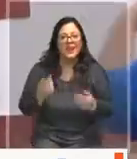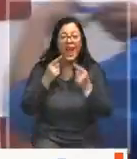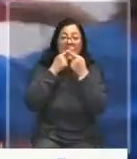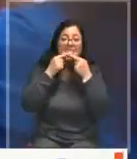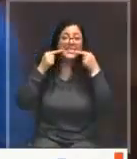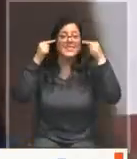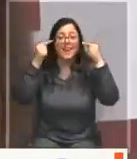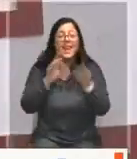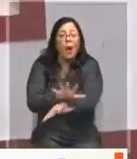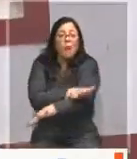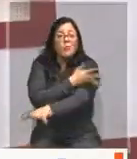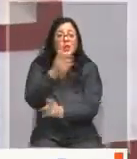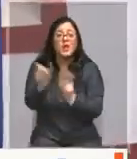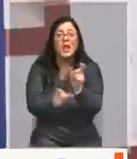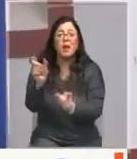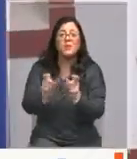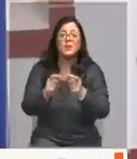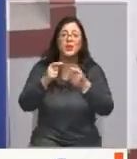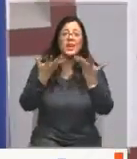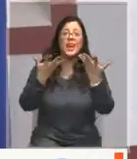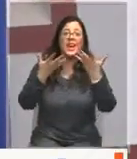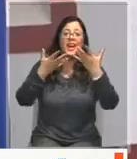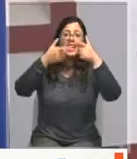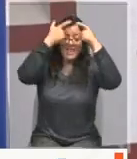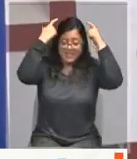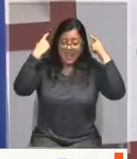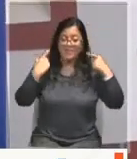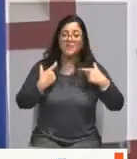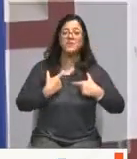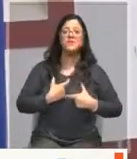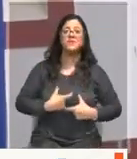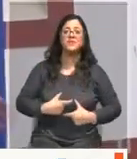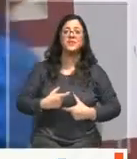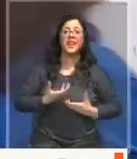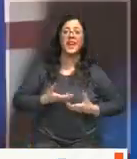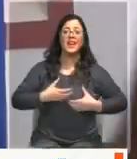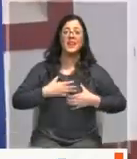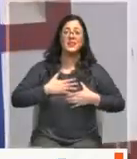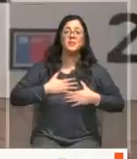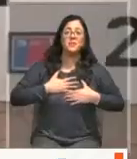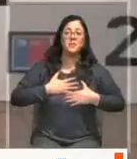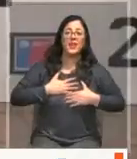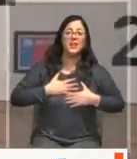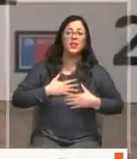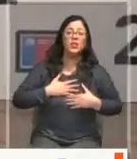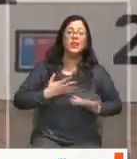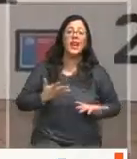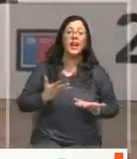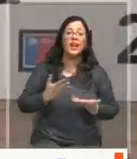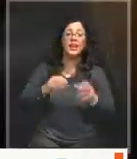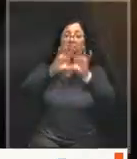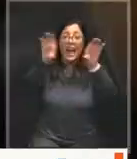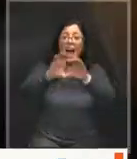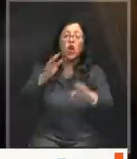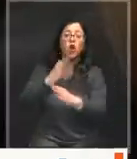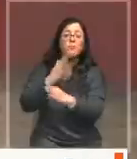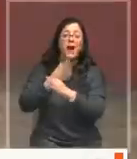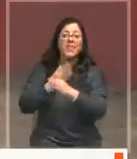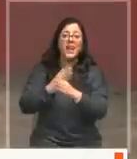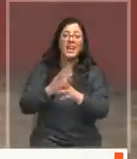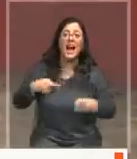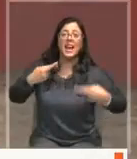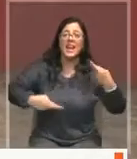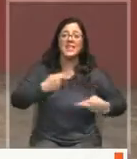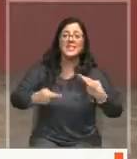y la emoción de quienes colgaron en sus cuellos esta presea, hecha a mano con maderas recicladas. Fue muy grato, el